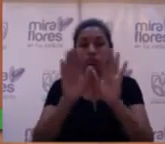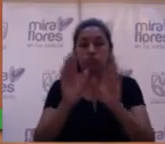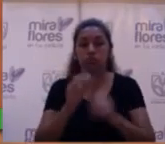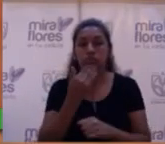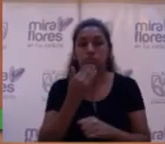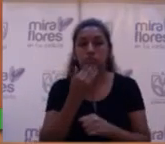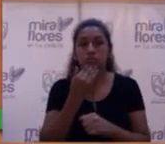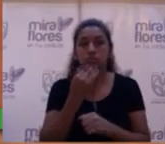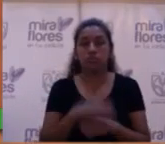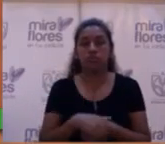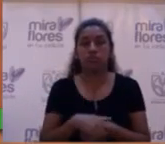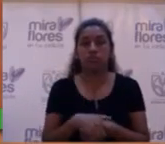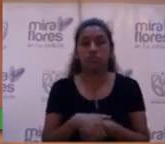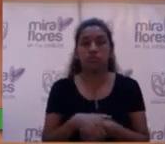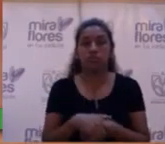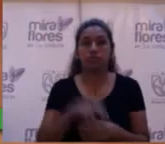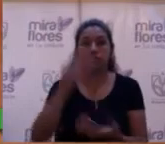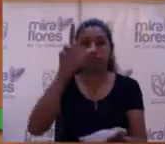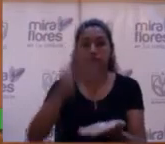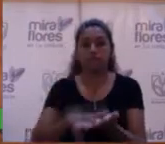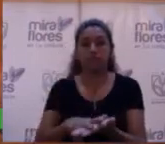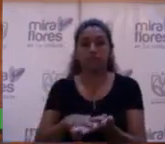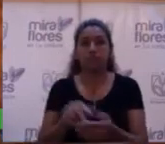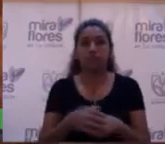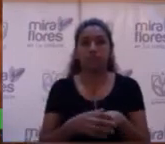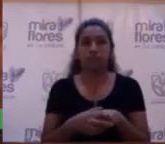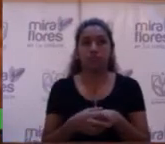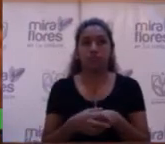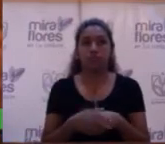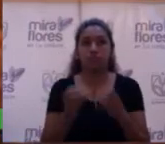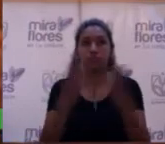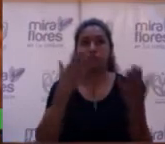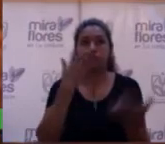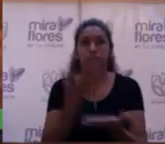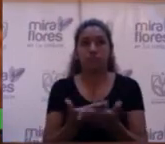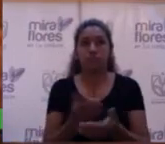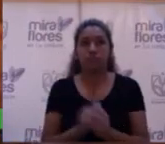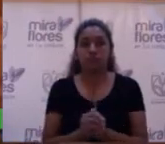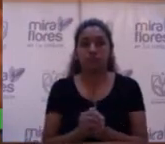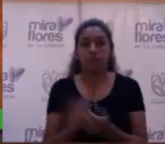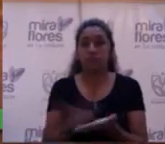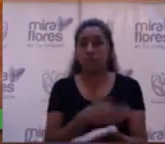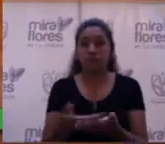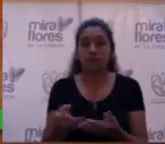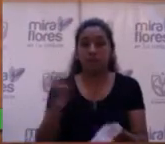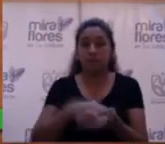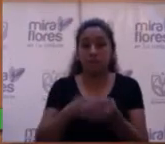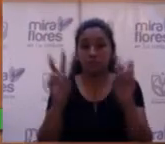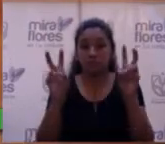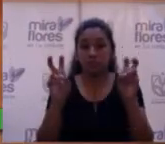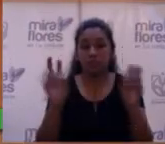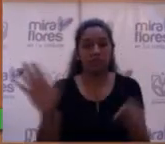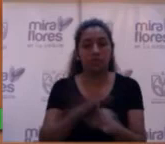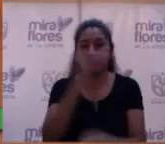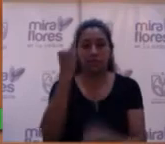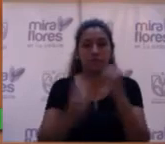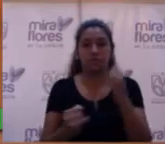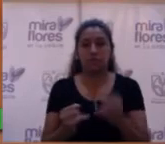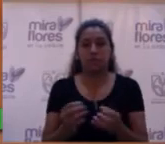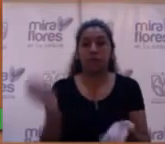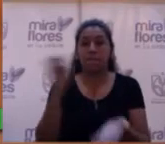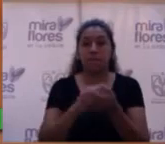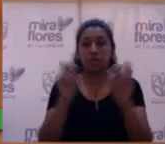en señal de conformidad, se aprueba también por unanimidad de votos. Muchas gracias. No tenemos más temas que tratar, ¿verdad? Es todo, señor alcalde. No